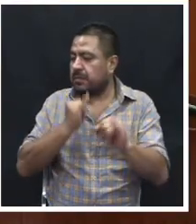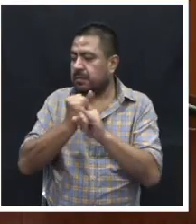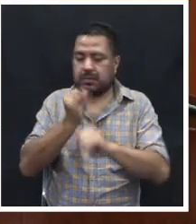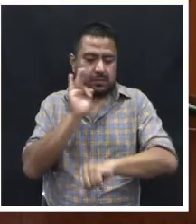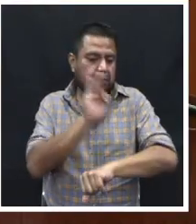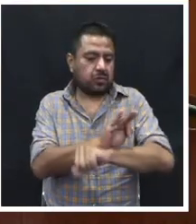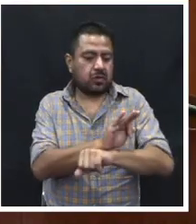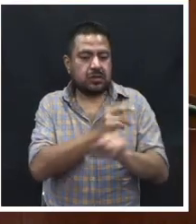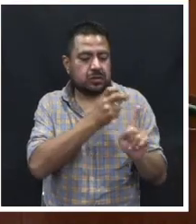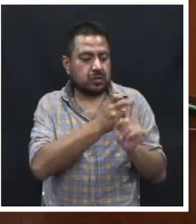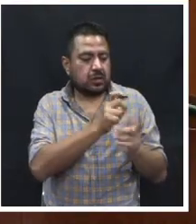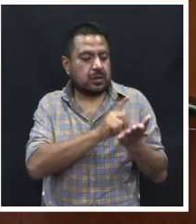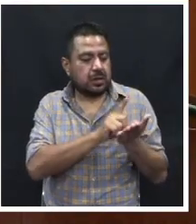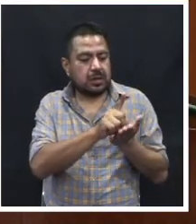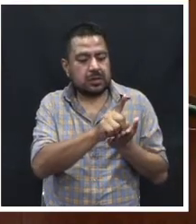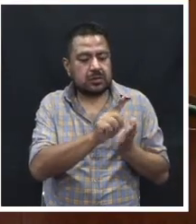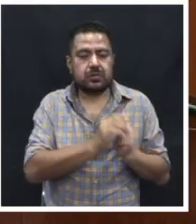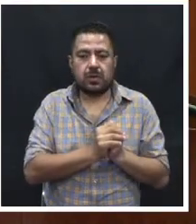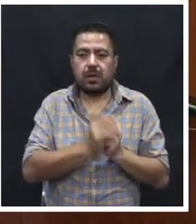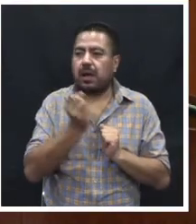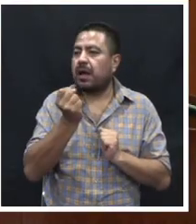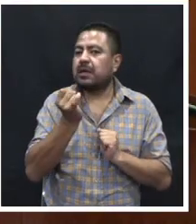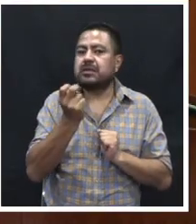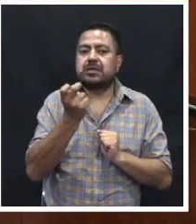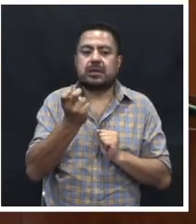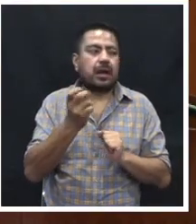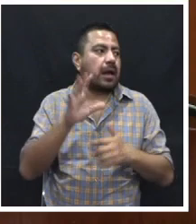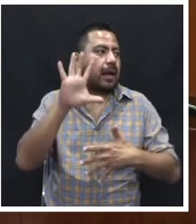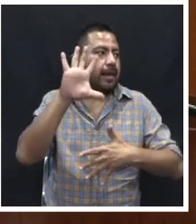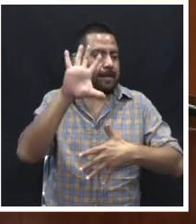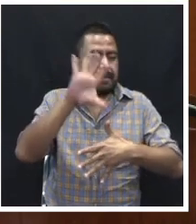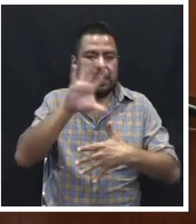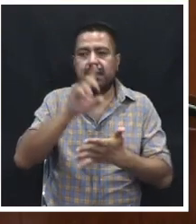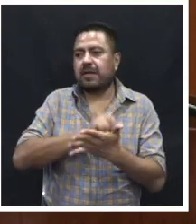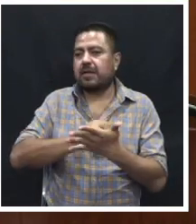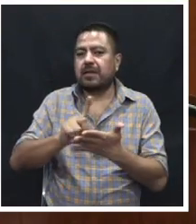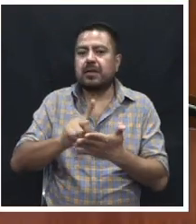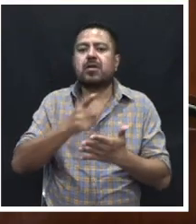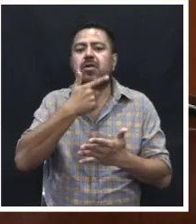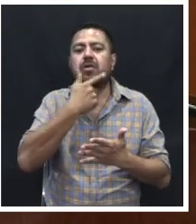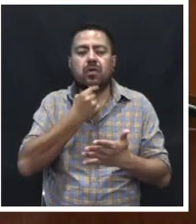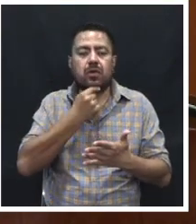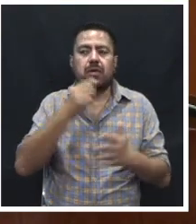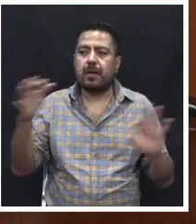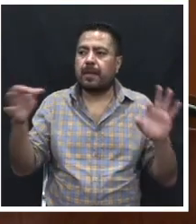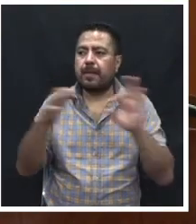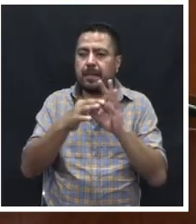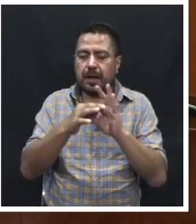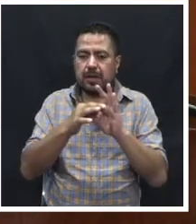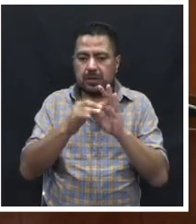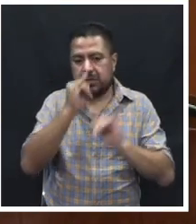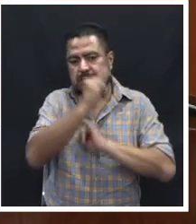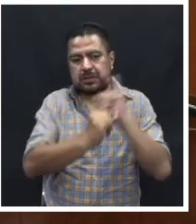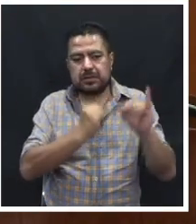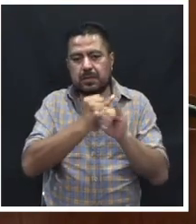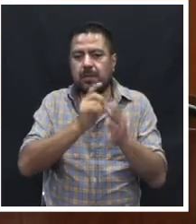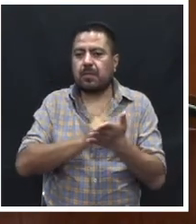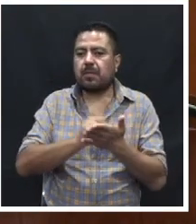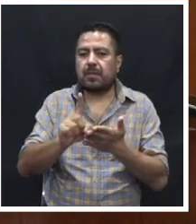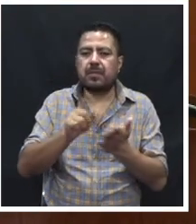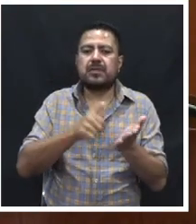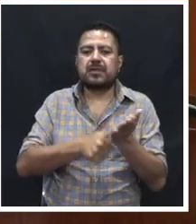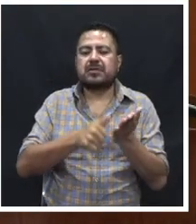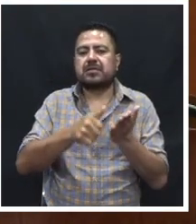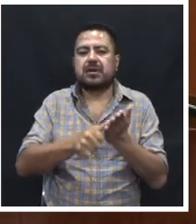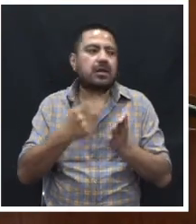de este derecho, tales como la Convención Americana de los Derechos del Hombre y el Pacto Internacional de los Derechos Civiles